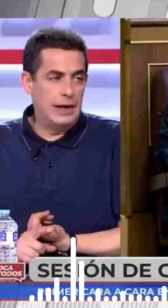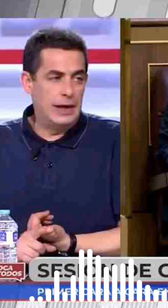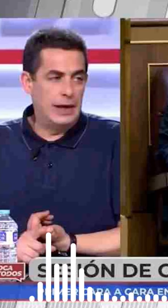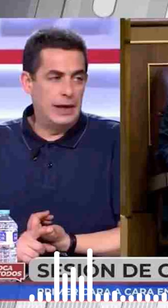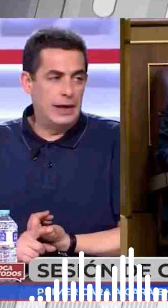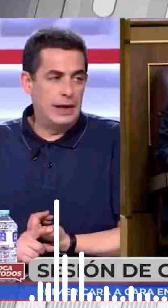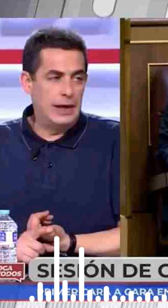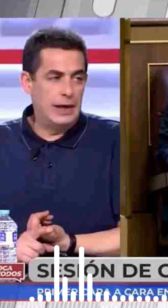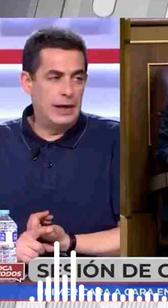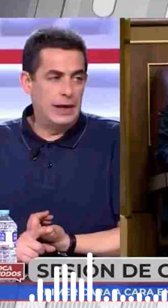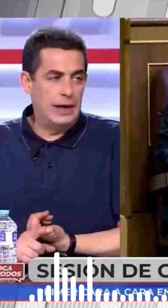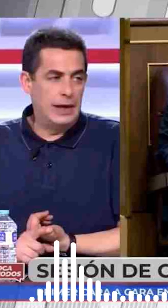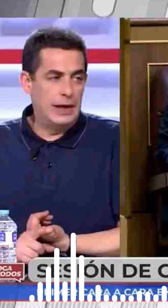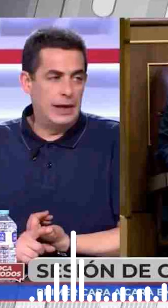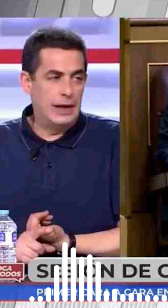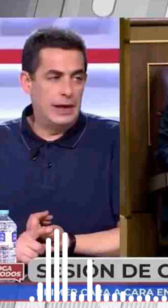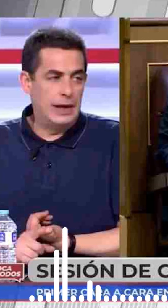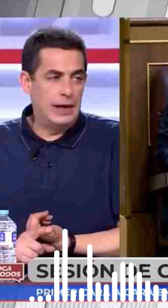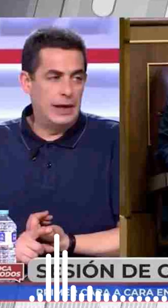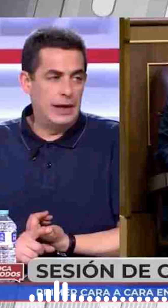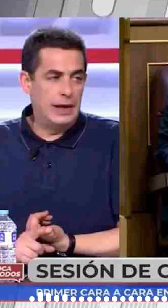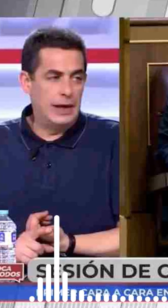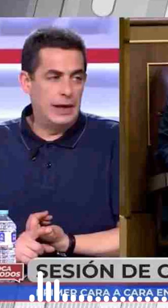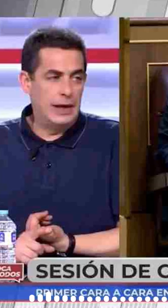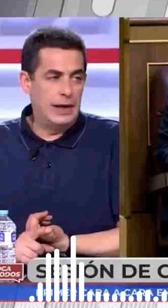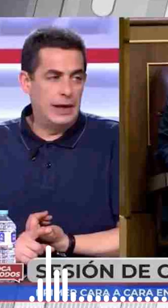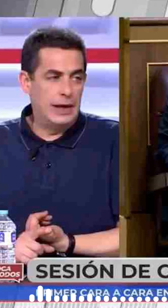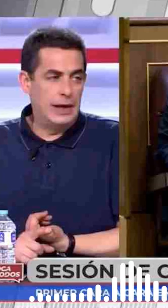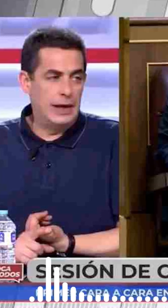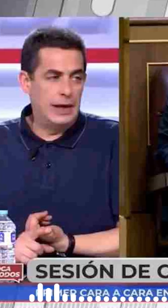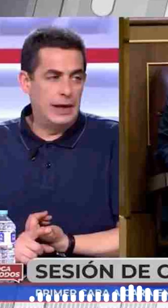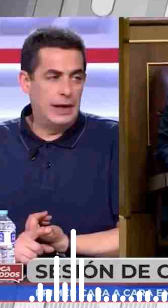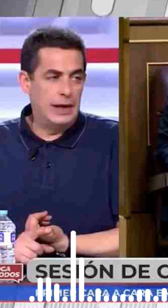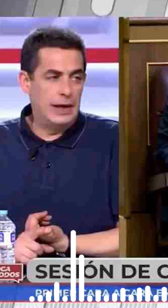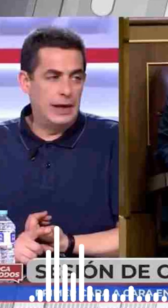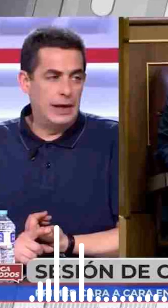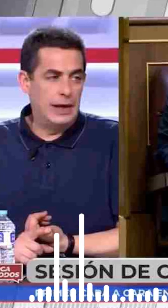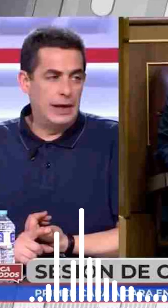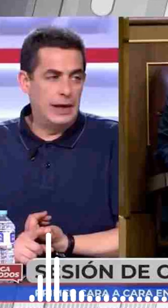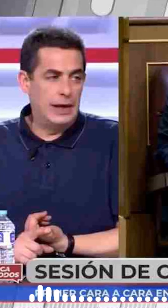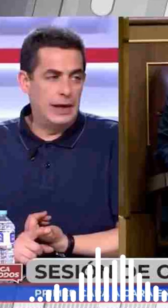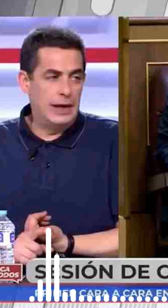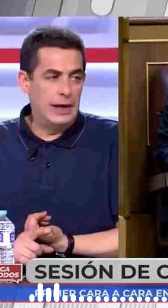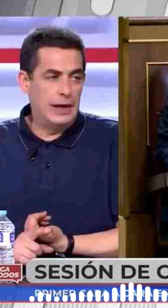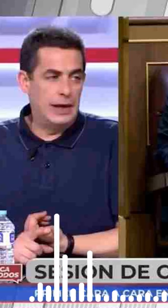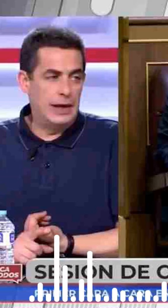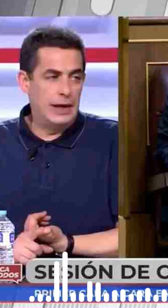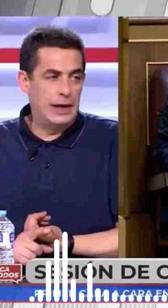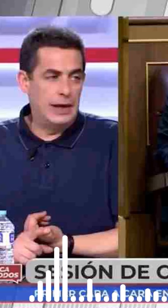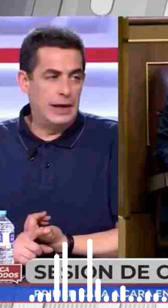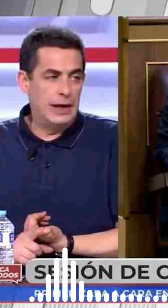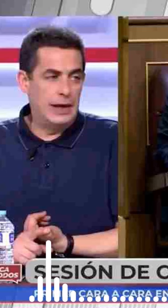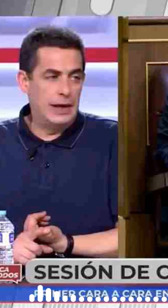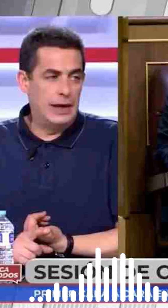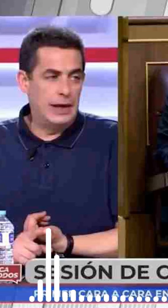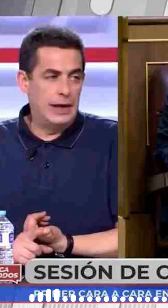de todo eso, amenazar en público, como ha hecho, tanto en el Congreso como en una entrevista con Masaje en el ente público, que se